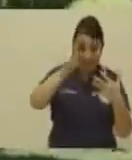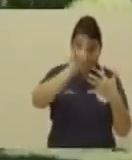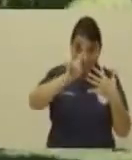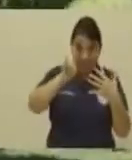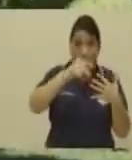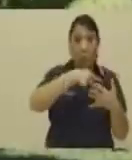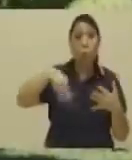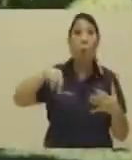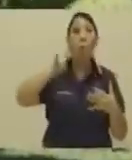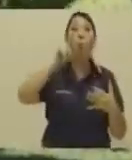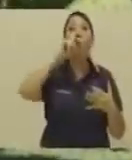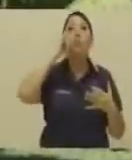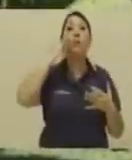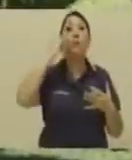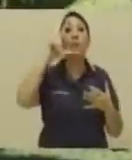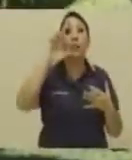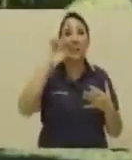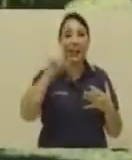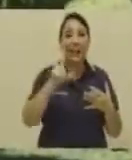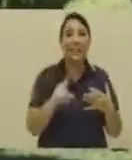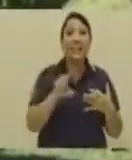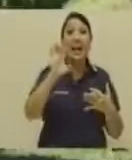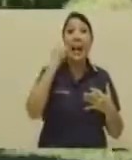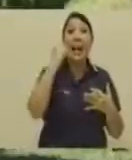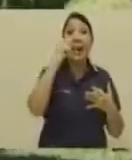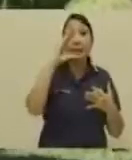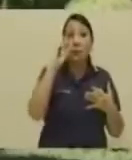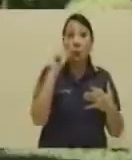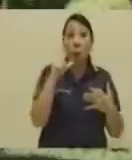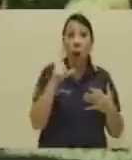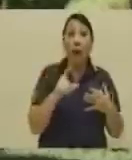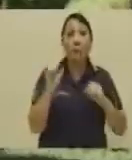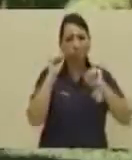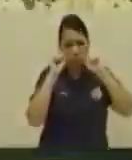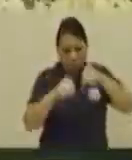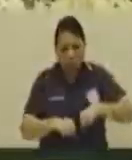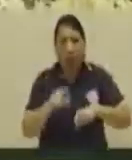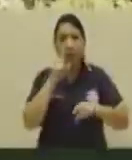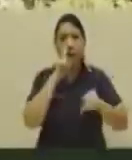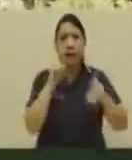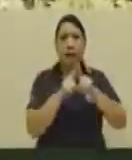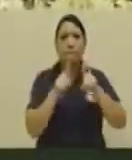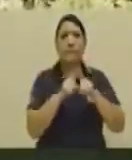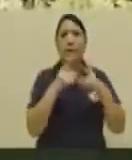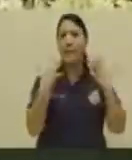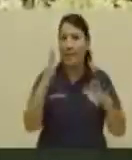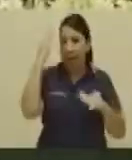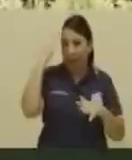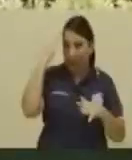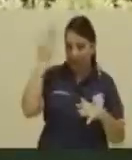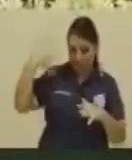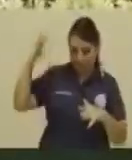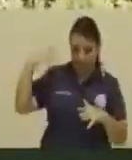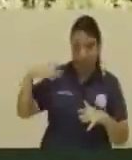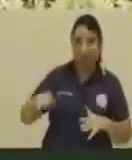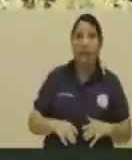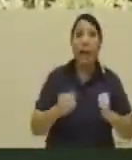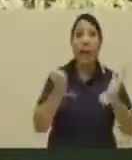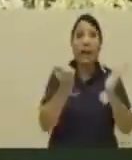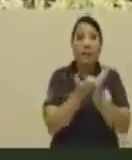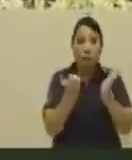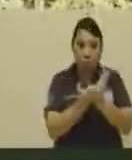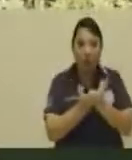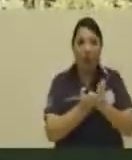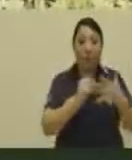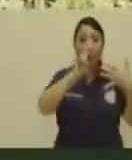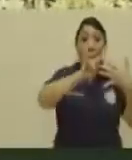de mi mano izquierda para hacer la seña de útiles. Escolares, voy a hacer en otras ocasiones que ya lo hemos